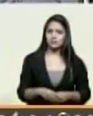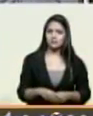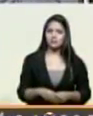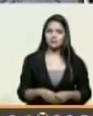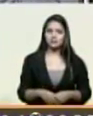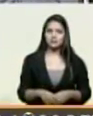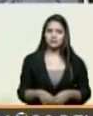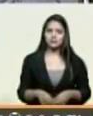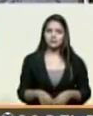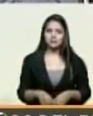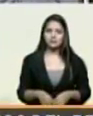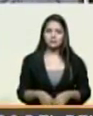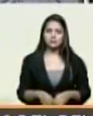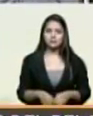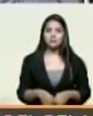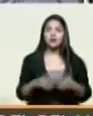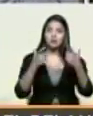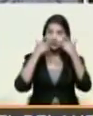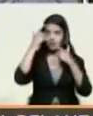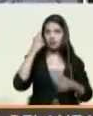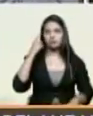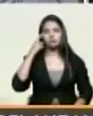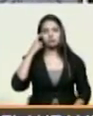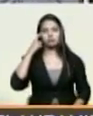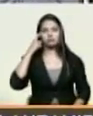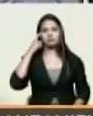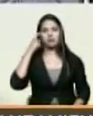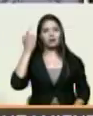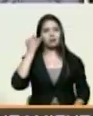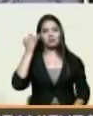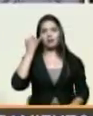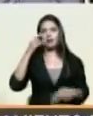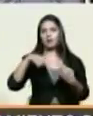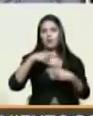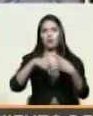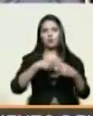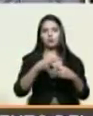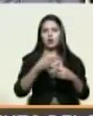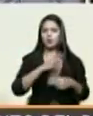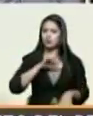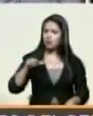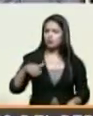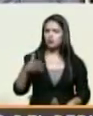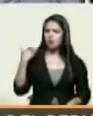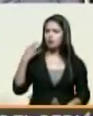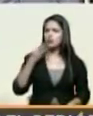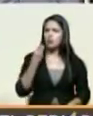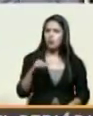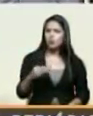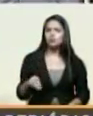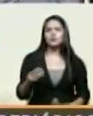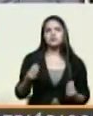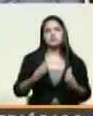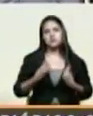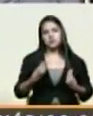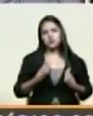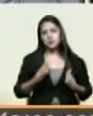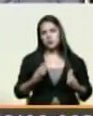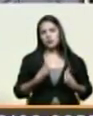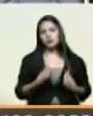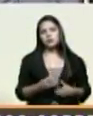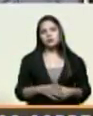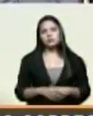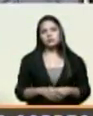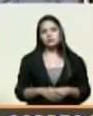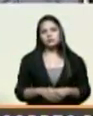chavito, Chávez ya pensaba en la revolución. Y nosotros que fuimos una juventud que vivimos